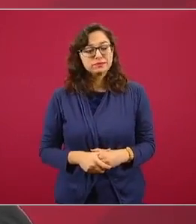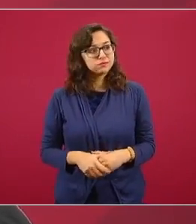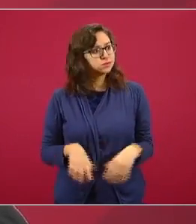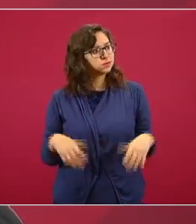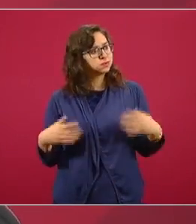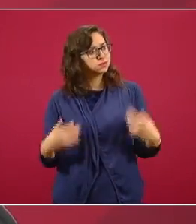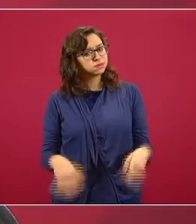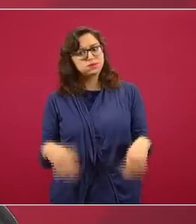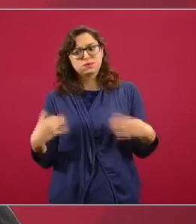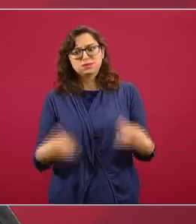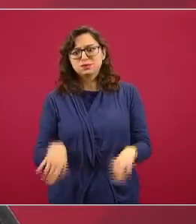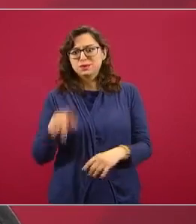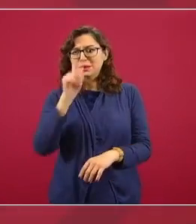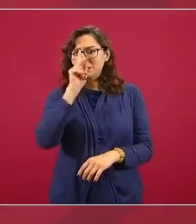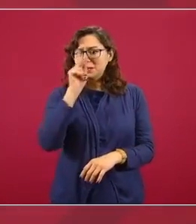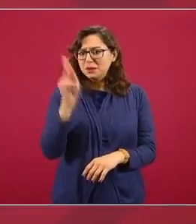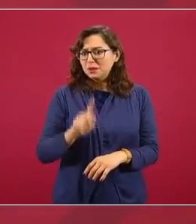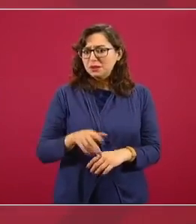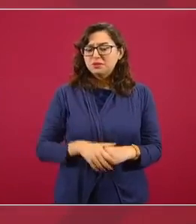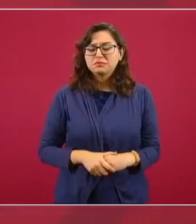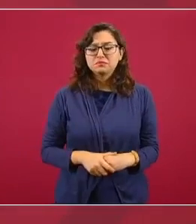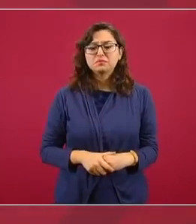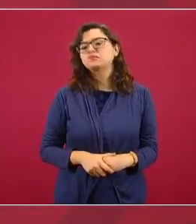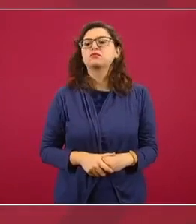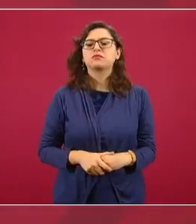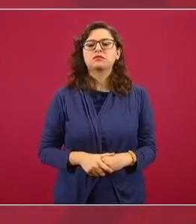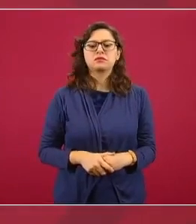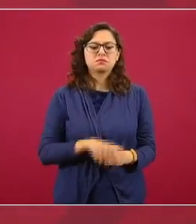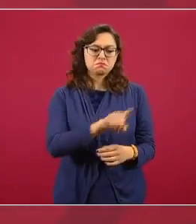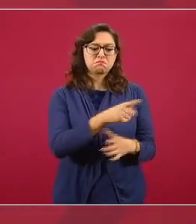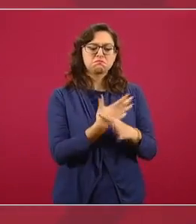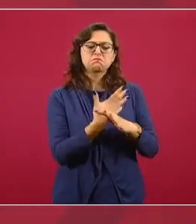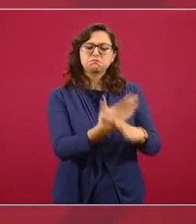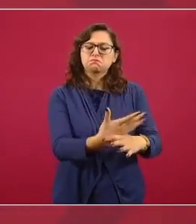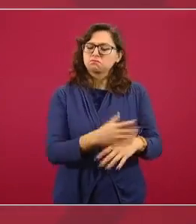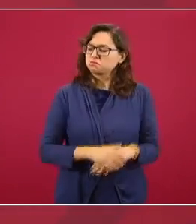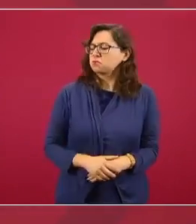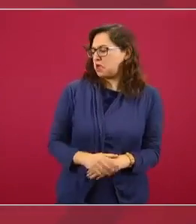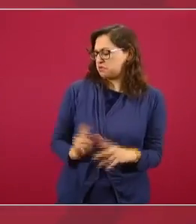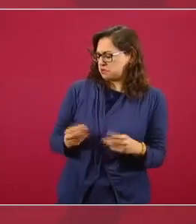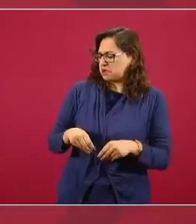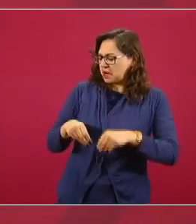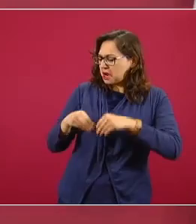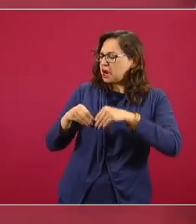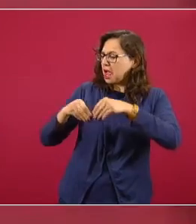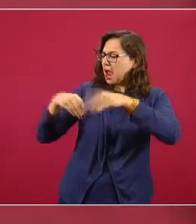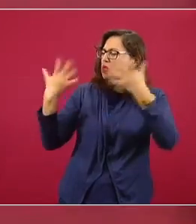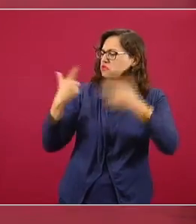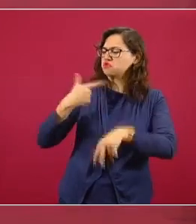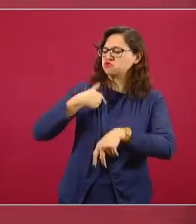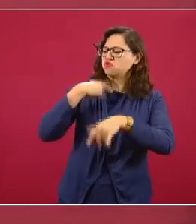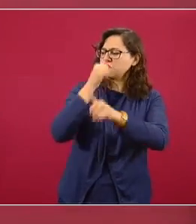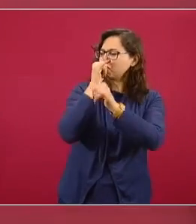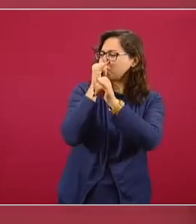Dice, claro que cargué los dados, ni modo que yo iba a permitir